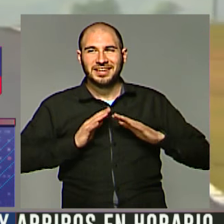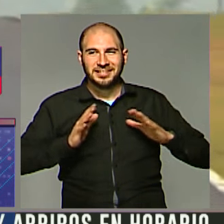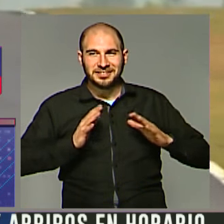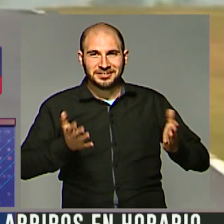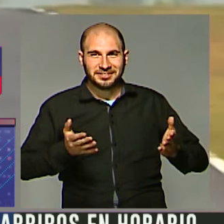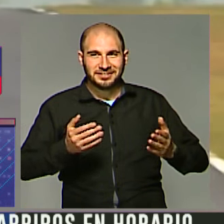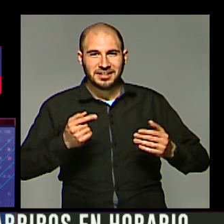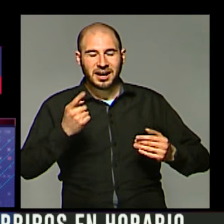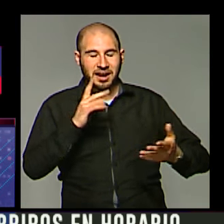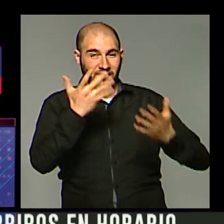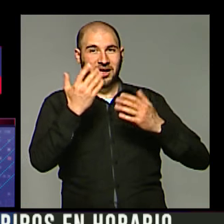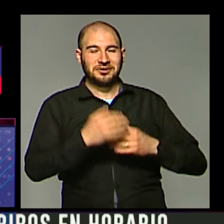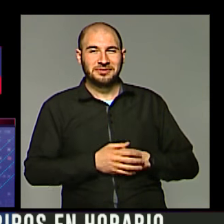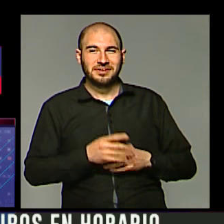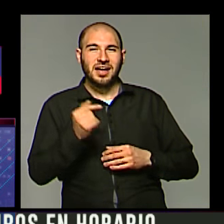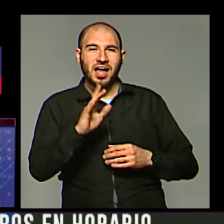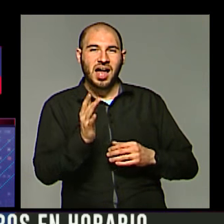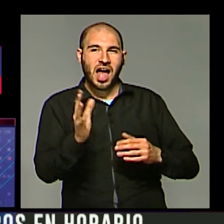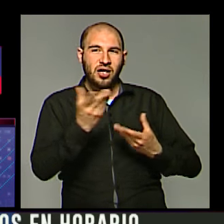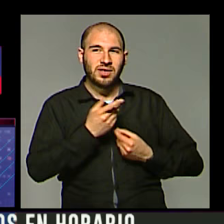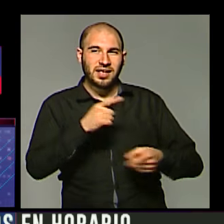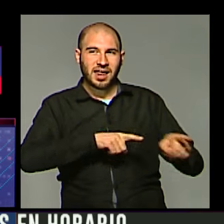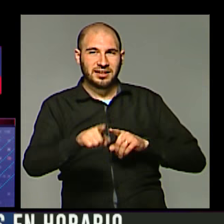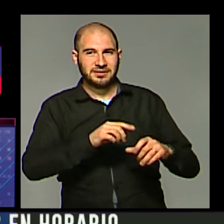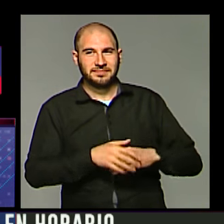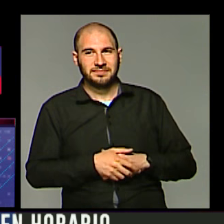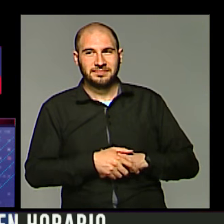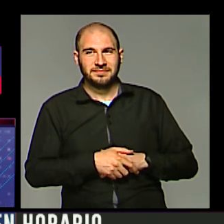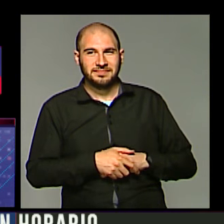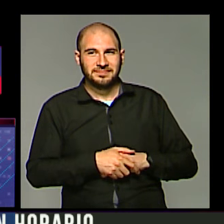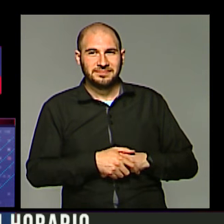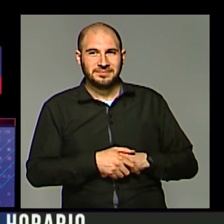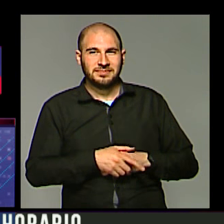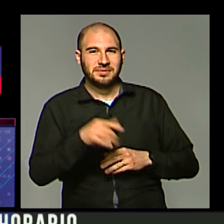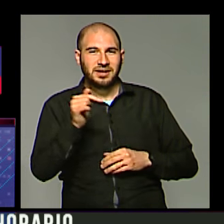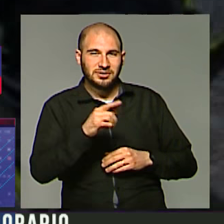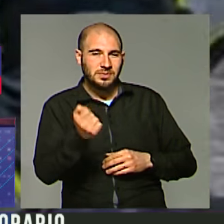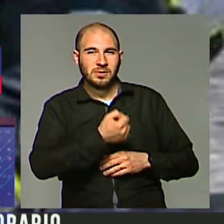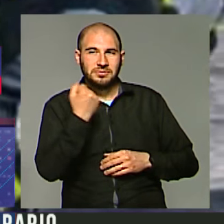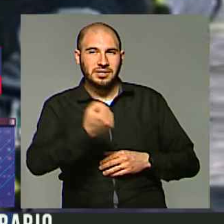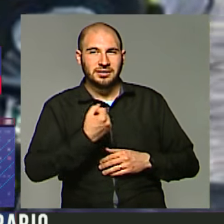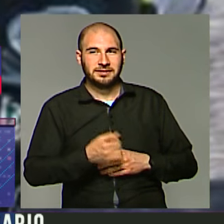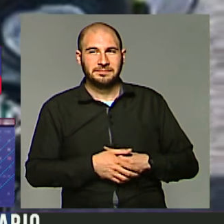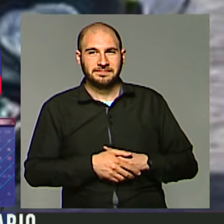ejercicios de reflejo que me van a ayudar mucho para la carrera, así que bueno, eso es bastante importante